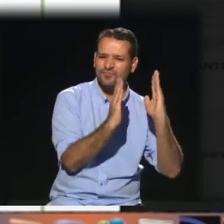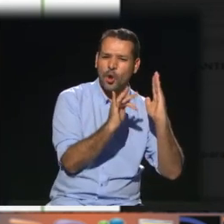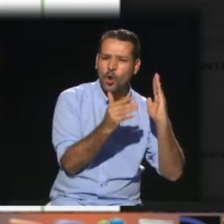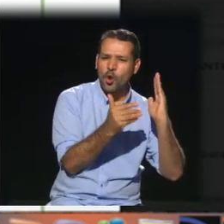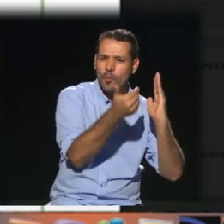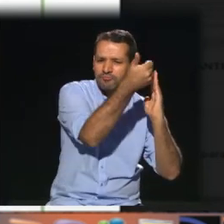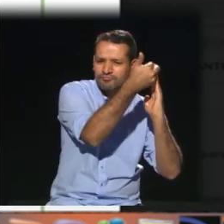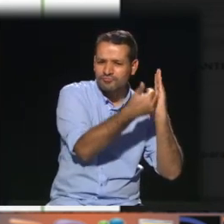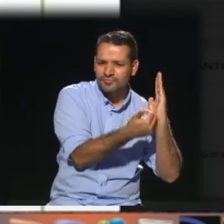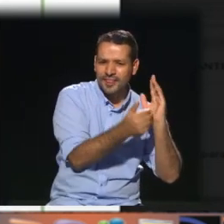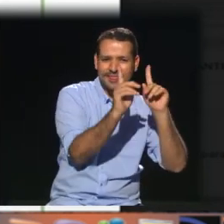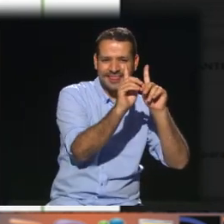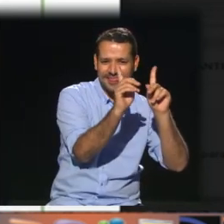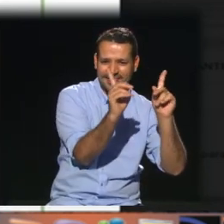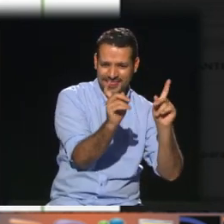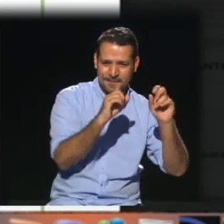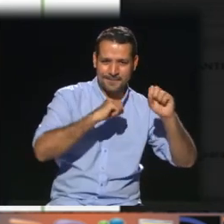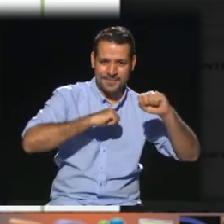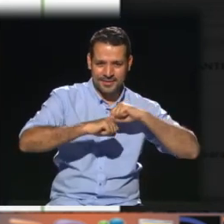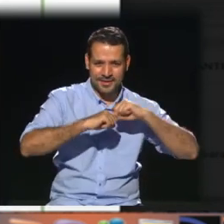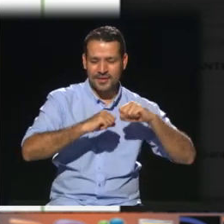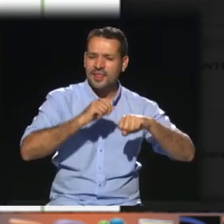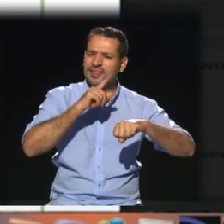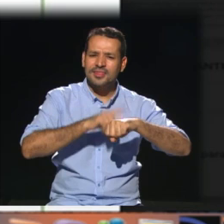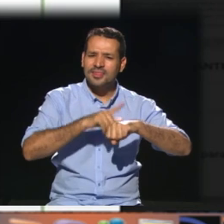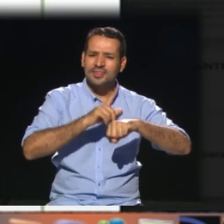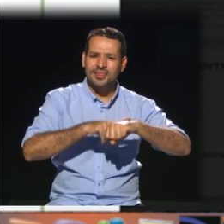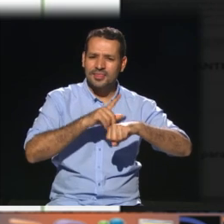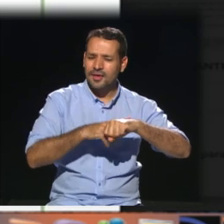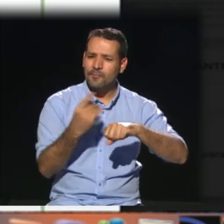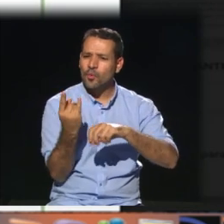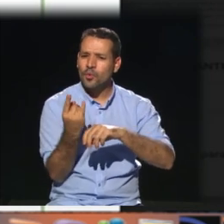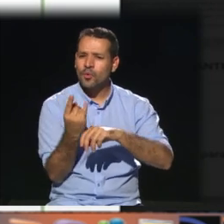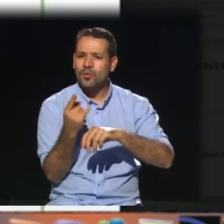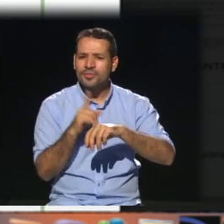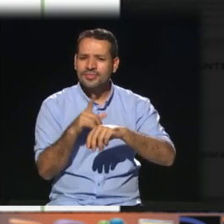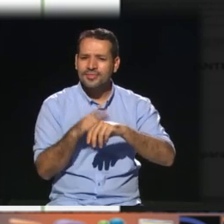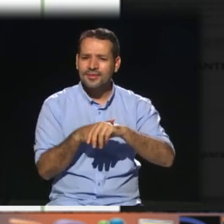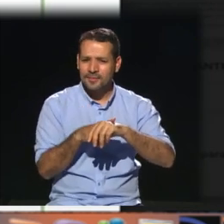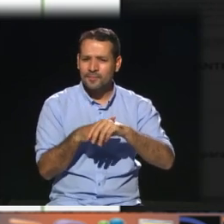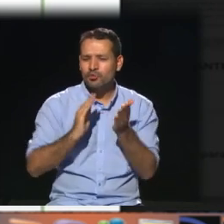pueden desarrollar, cuál es el título de la actividad, cuánto tiempo puedes utilizar en ella,